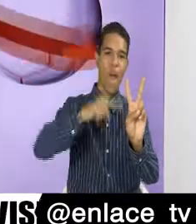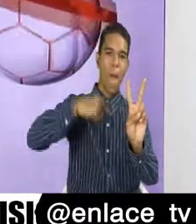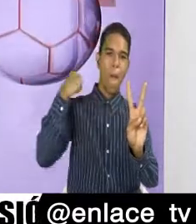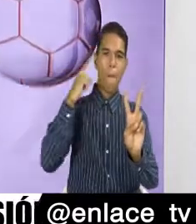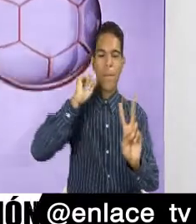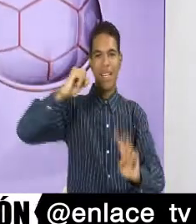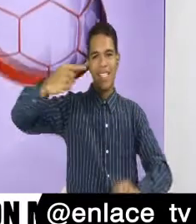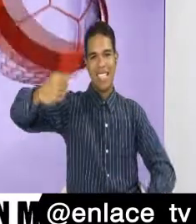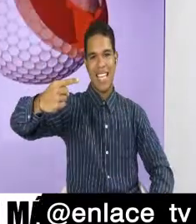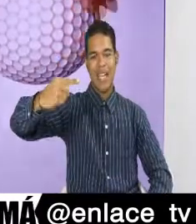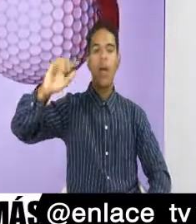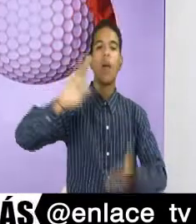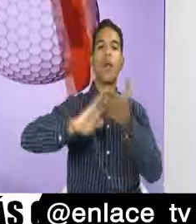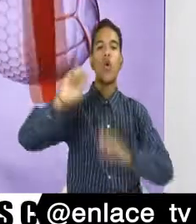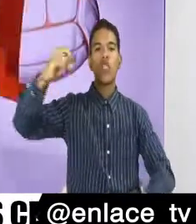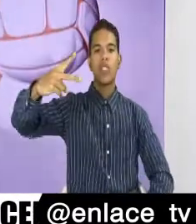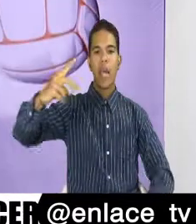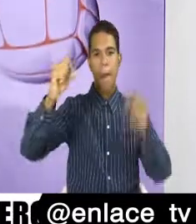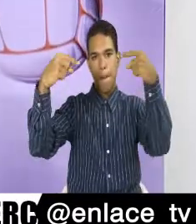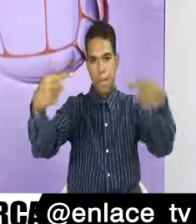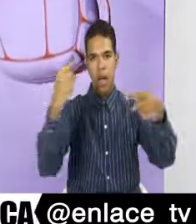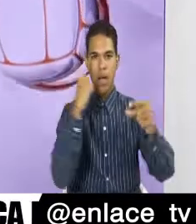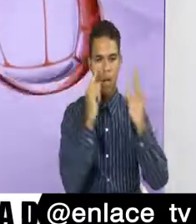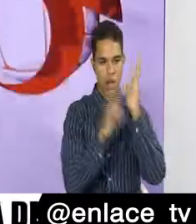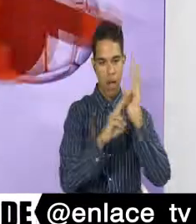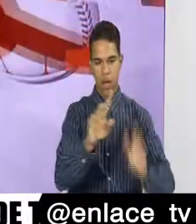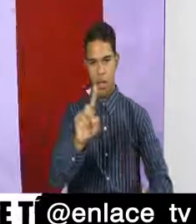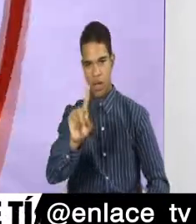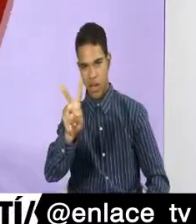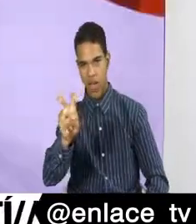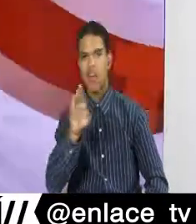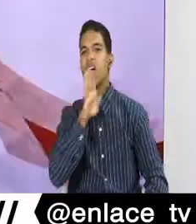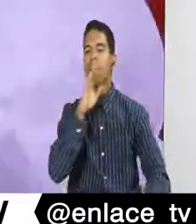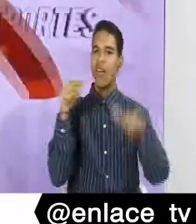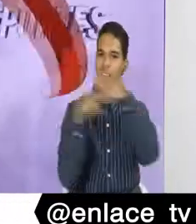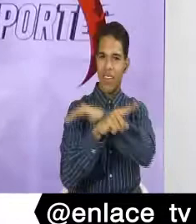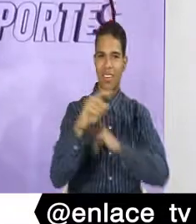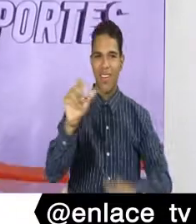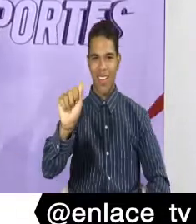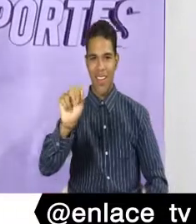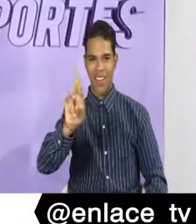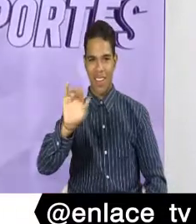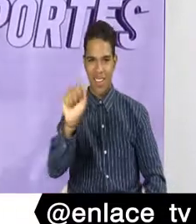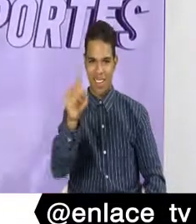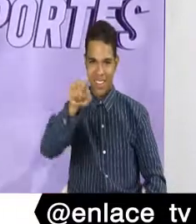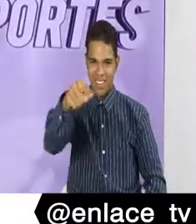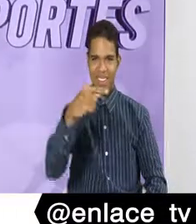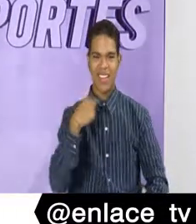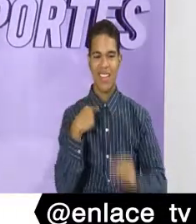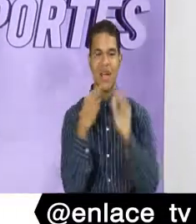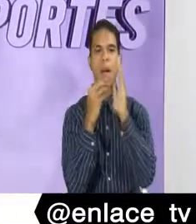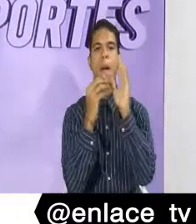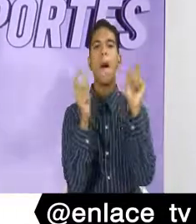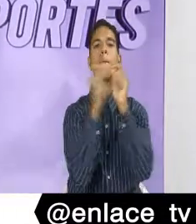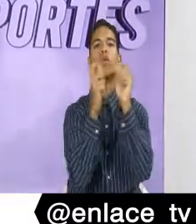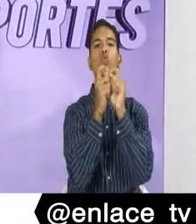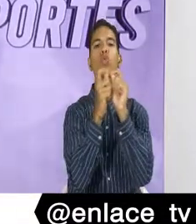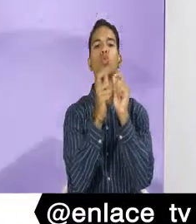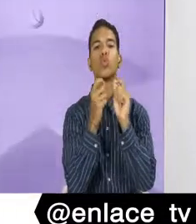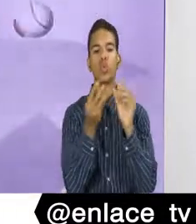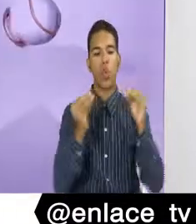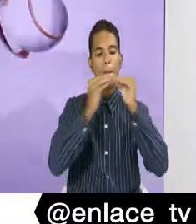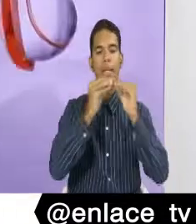de la Liga Águila 2-2017. Con anotaciones de César Arias, la máquina amarilla suma 6 puntos en la tabla